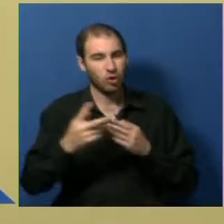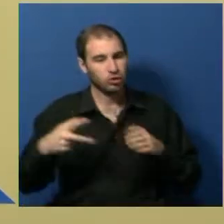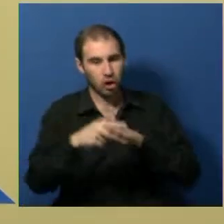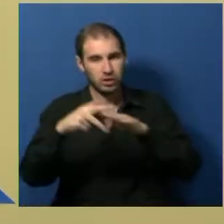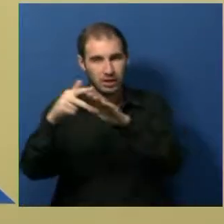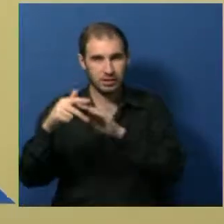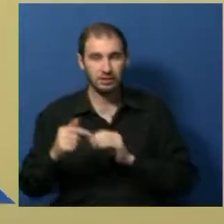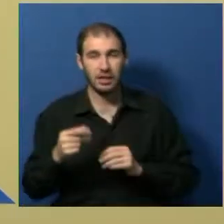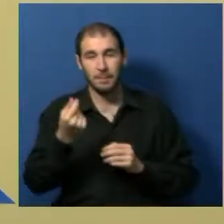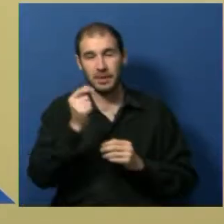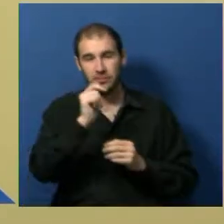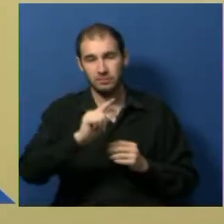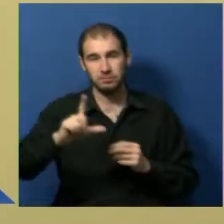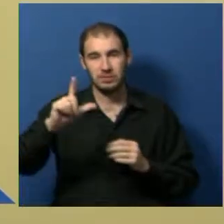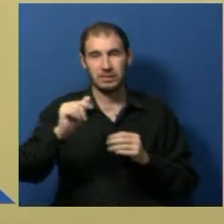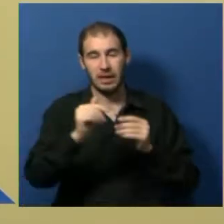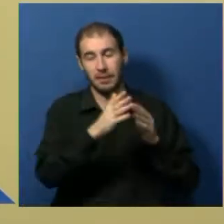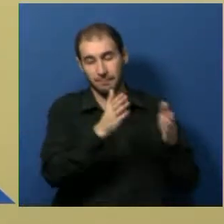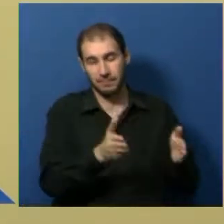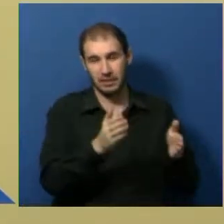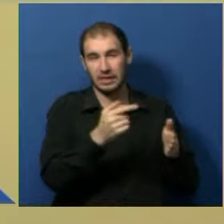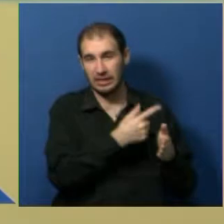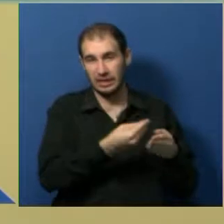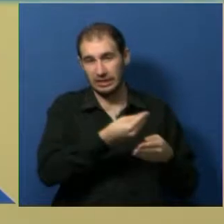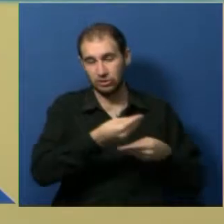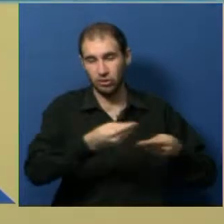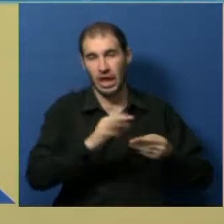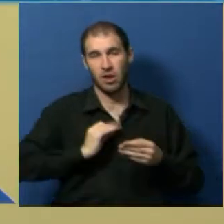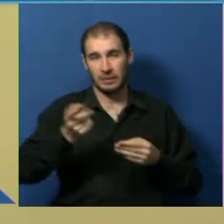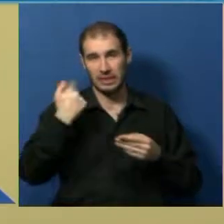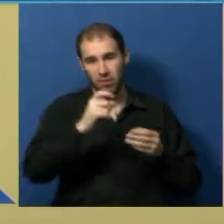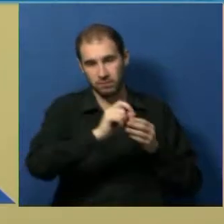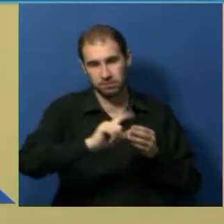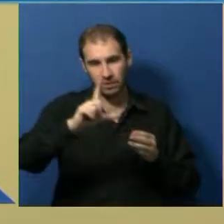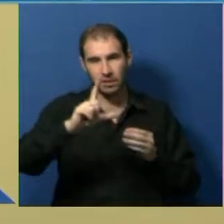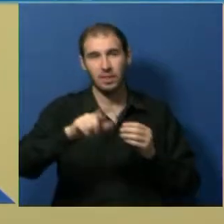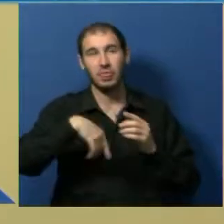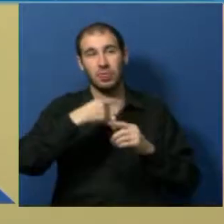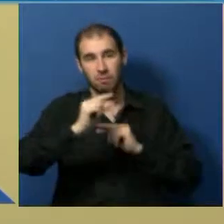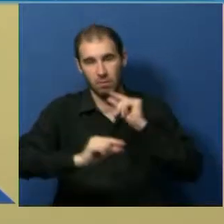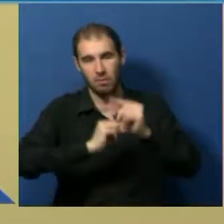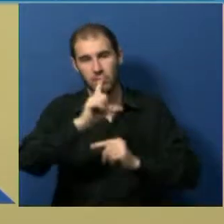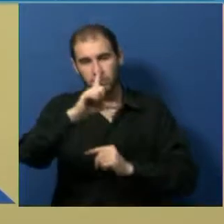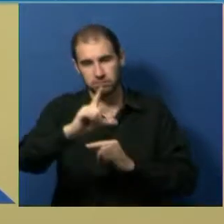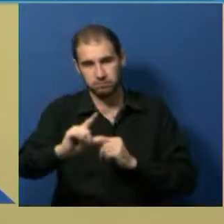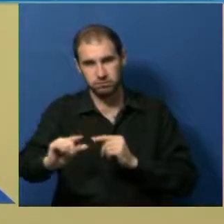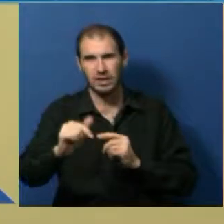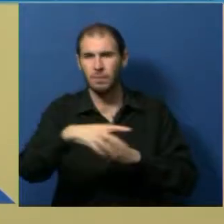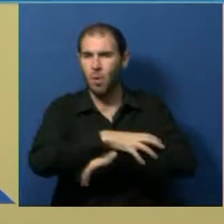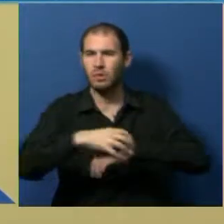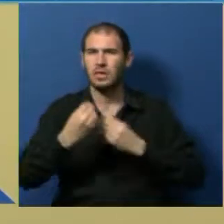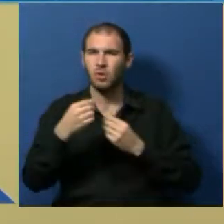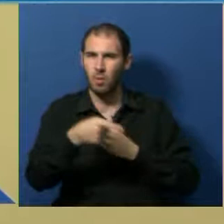eso hizo que la inflación subiera en la primera parte de la gestión, casi todo el año pasado, y luego comenzara a disminuir. ¿Y cómo influye esto en la